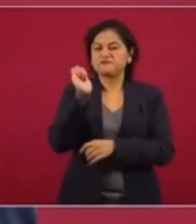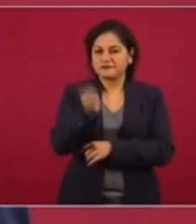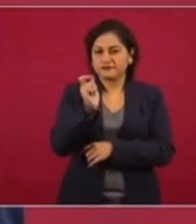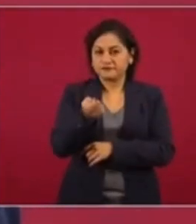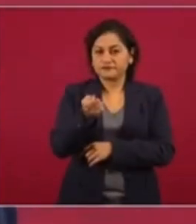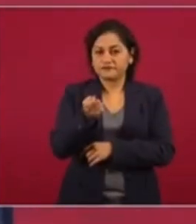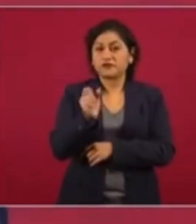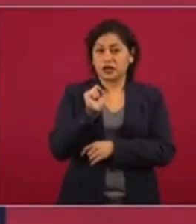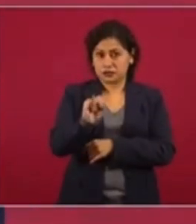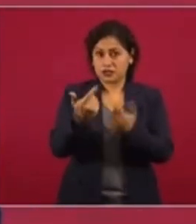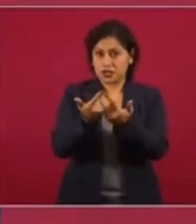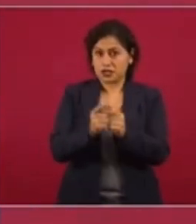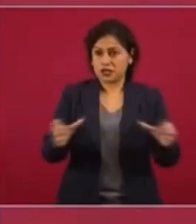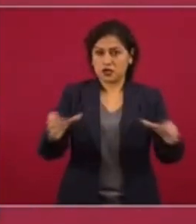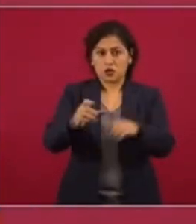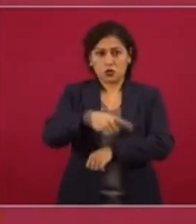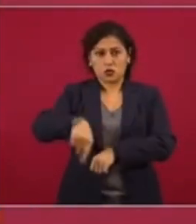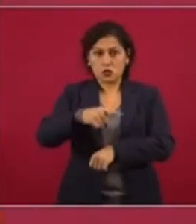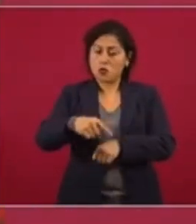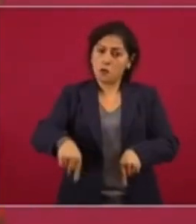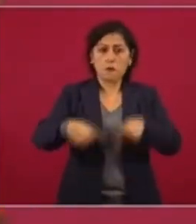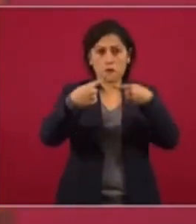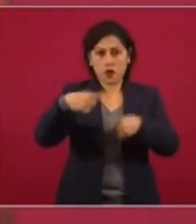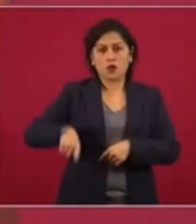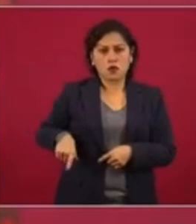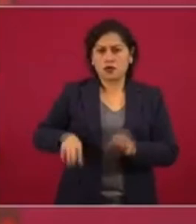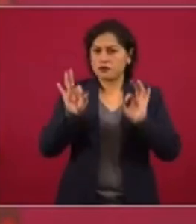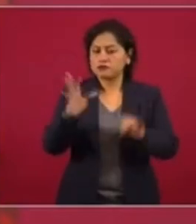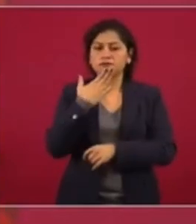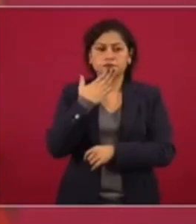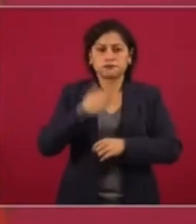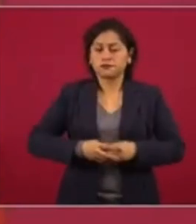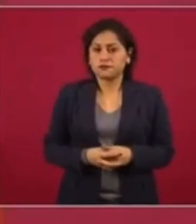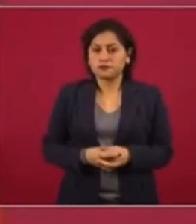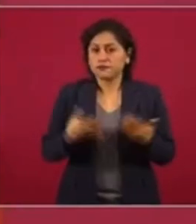hay oposición al gobierno, que eso es legítimo,